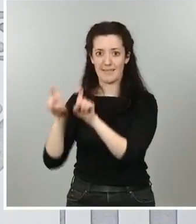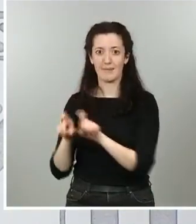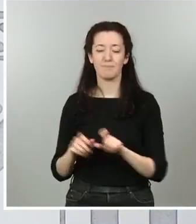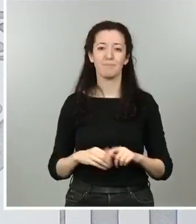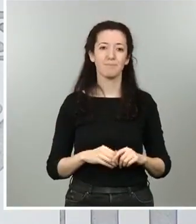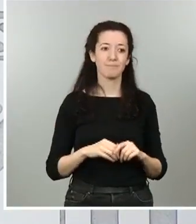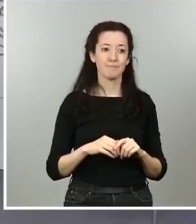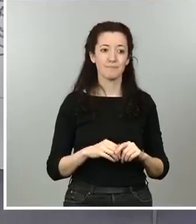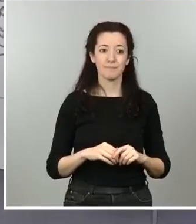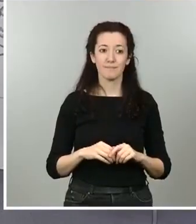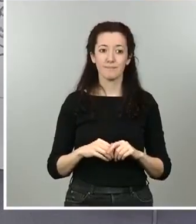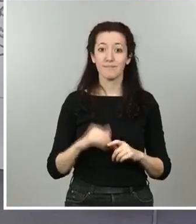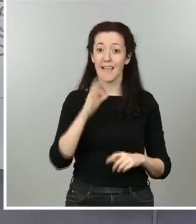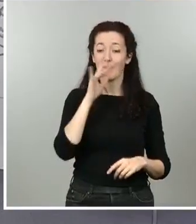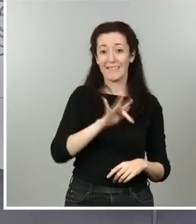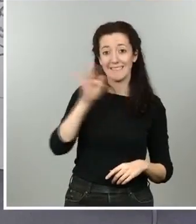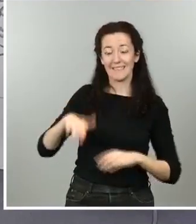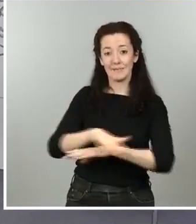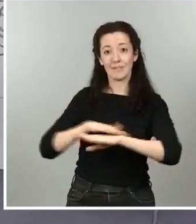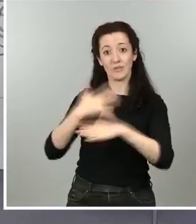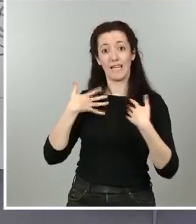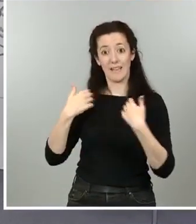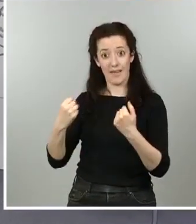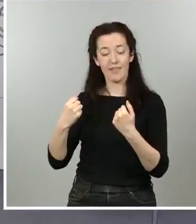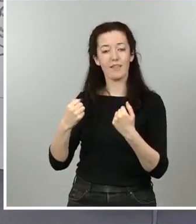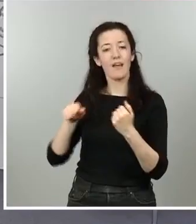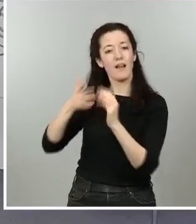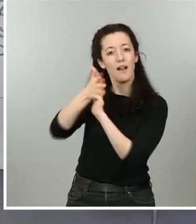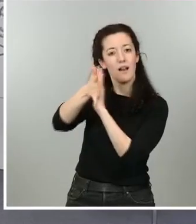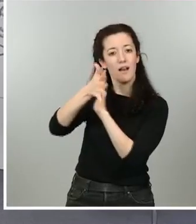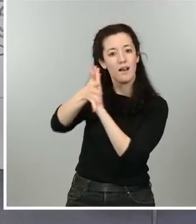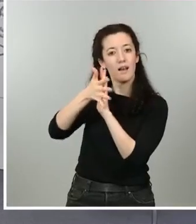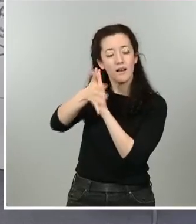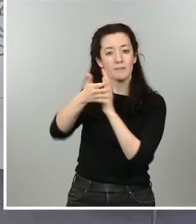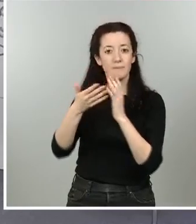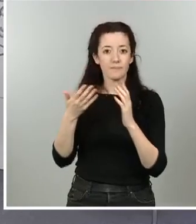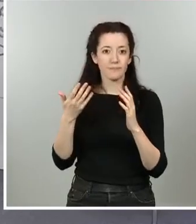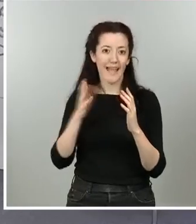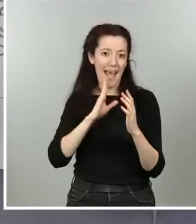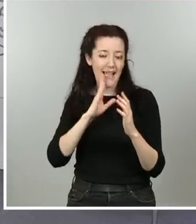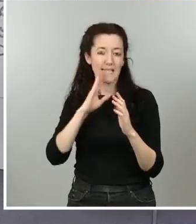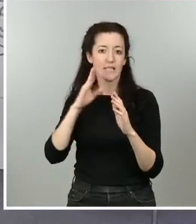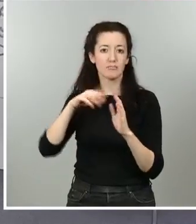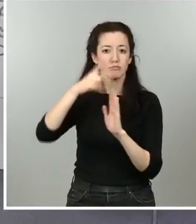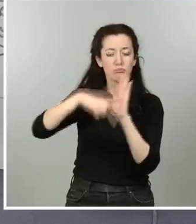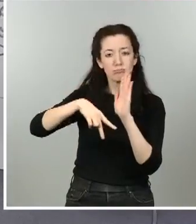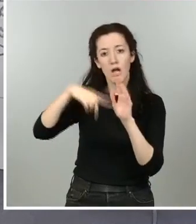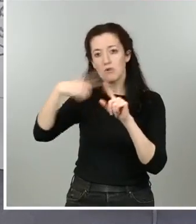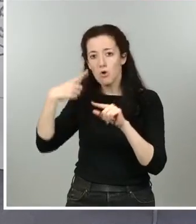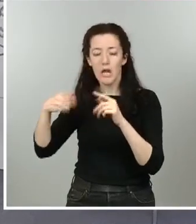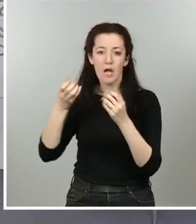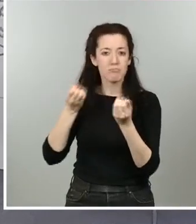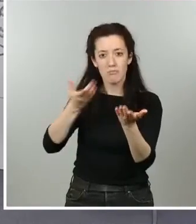ello cedo la palabra al ministro de Sanidad, que les va a dar cuenta de los elementos que comentaba al principio de mi intervención. Muchas